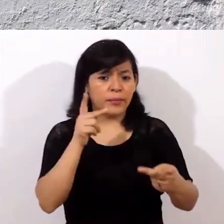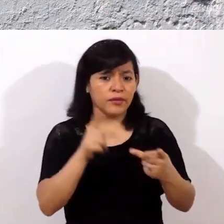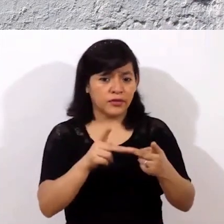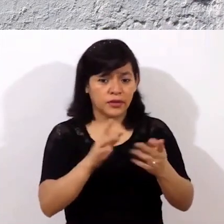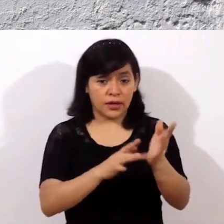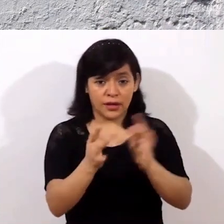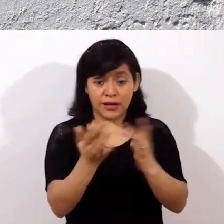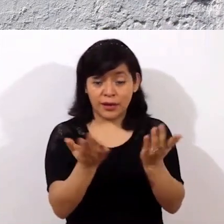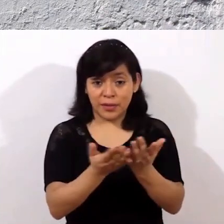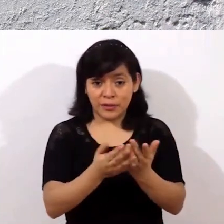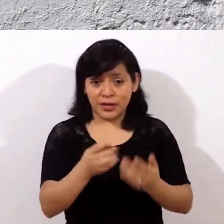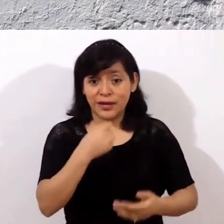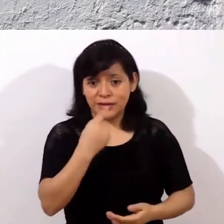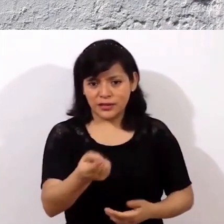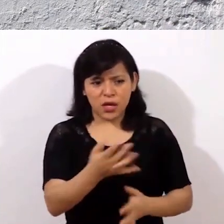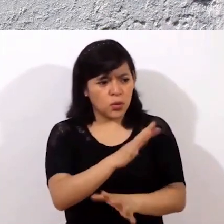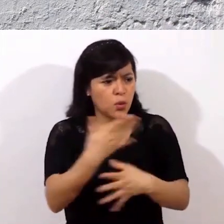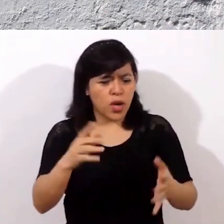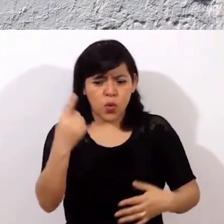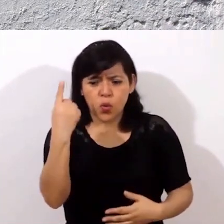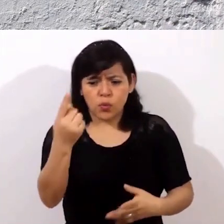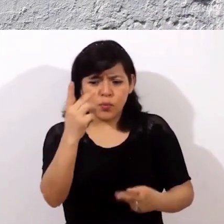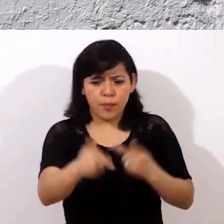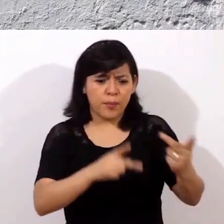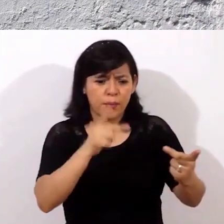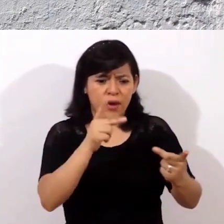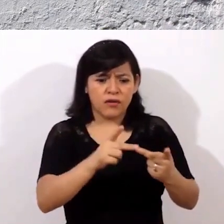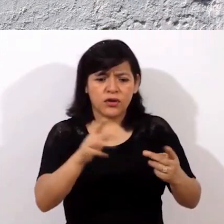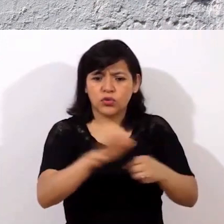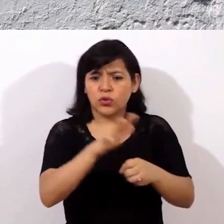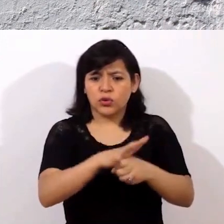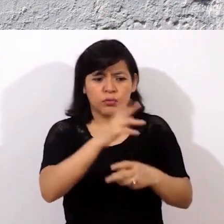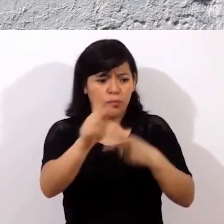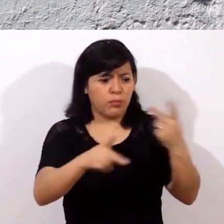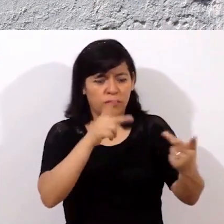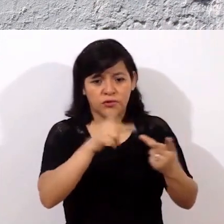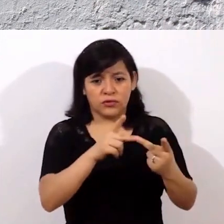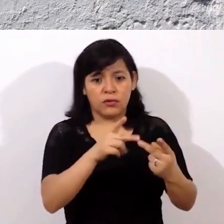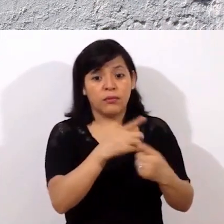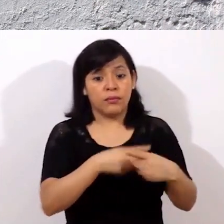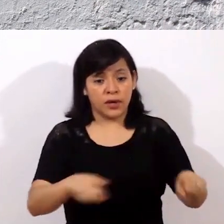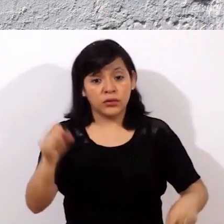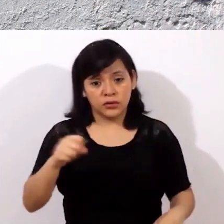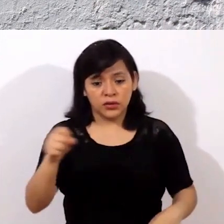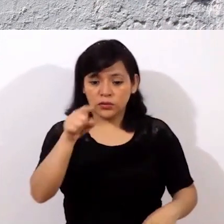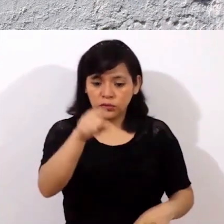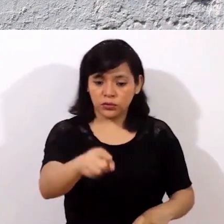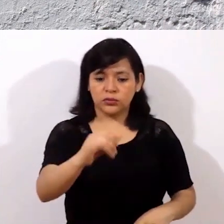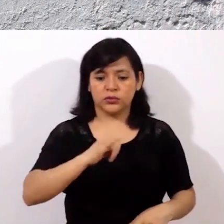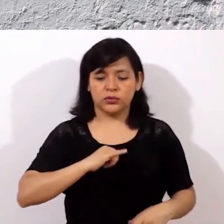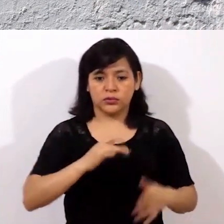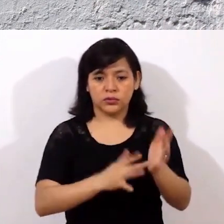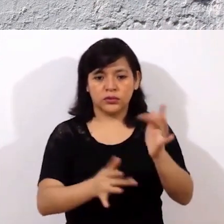dice, ni siquiera uno hay justo en todo el mundo. Pero tú y yo somos cristianos. Tenemos